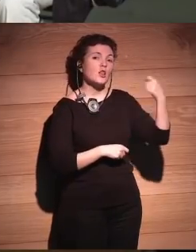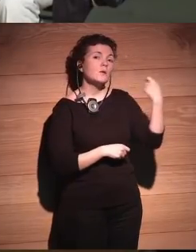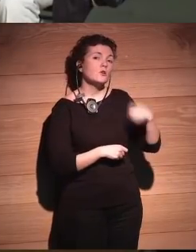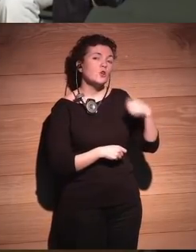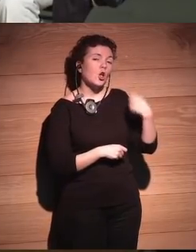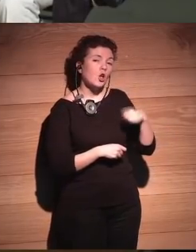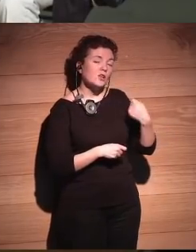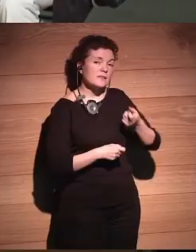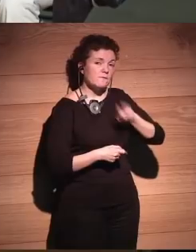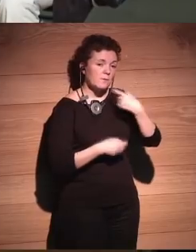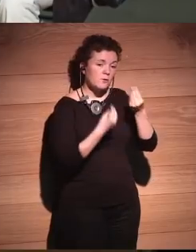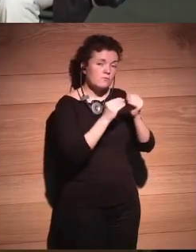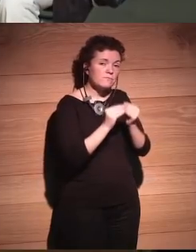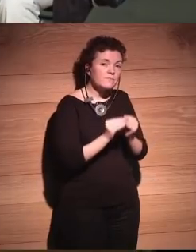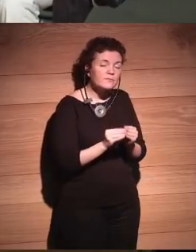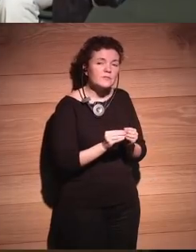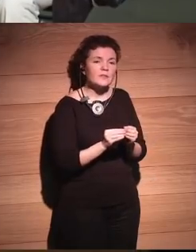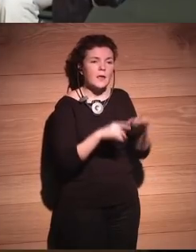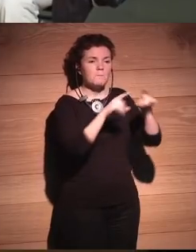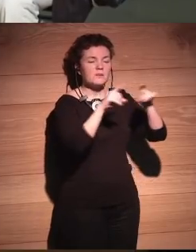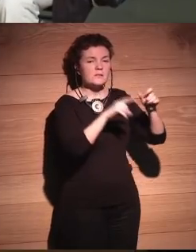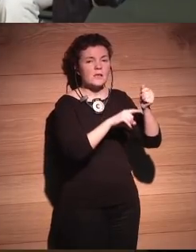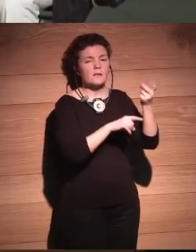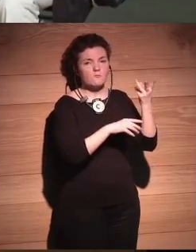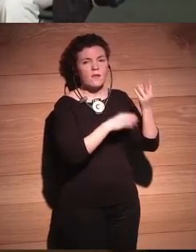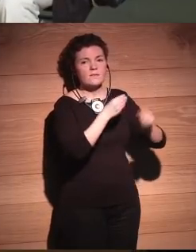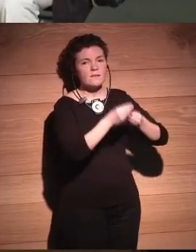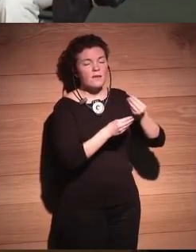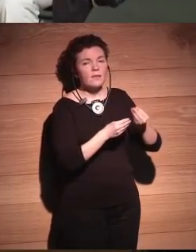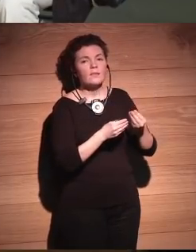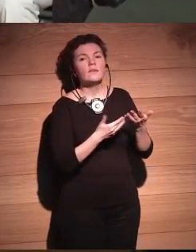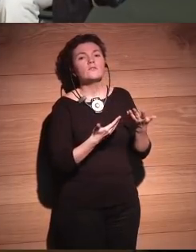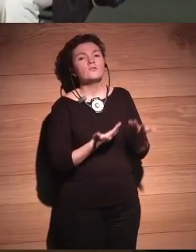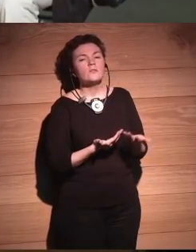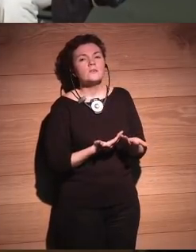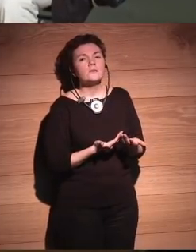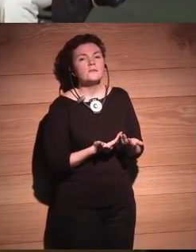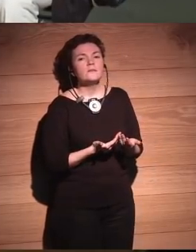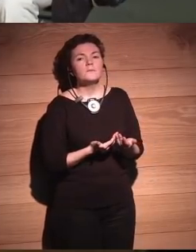los fármacos, pues hay empresas que intervienen y